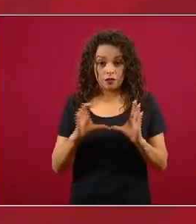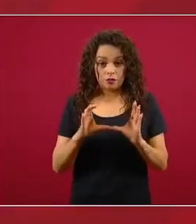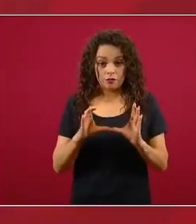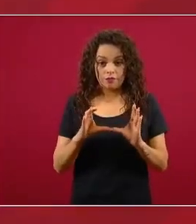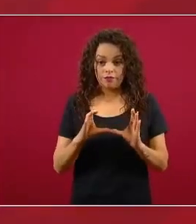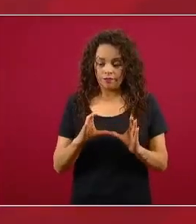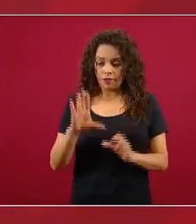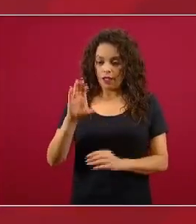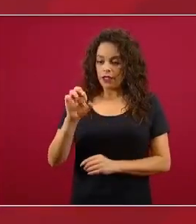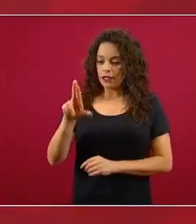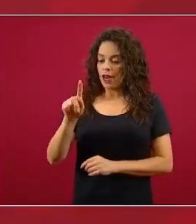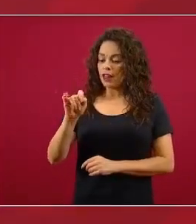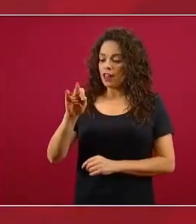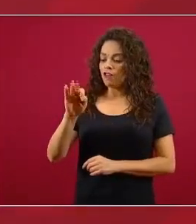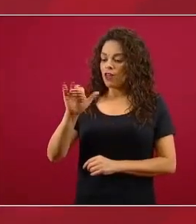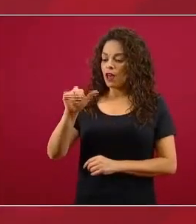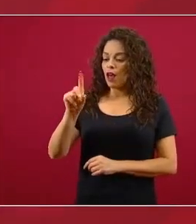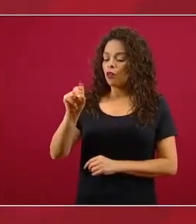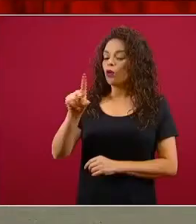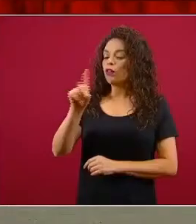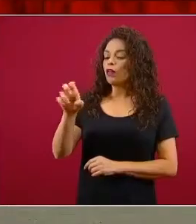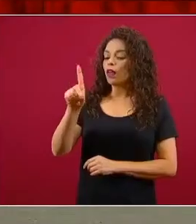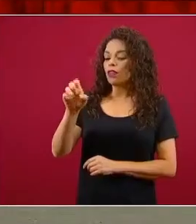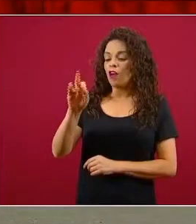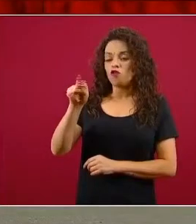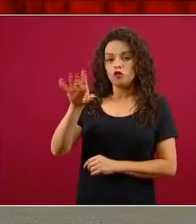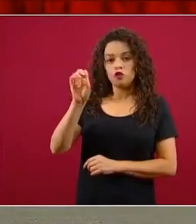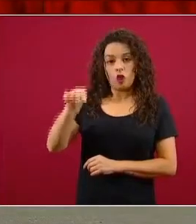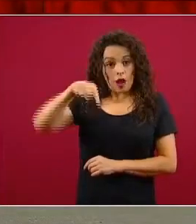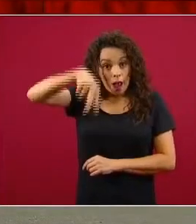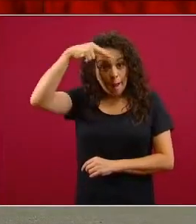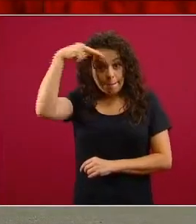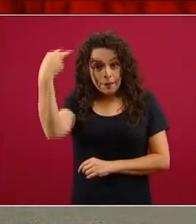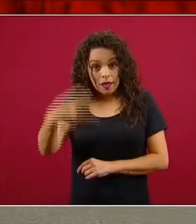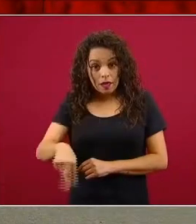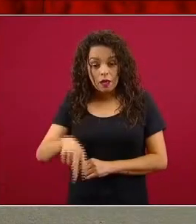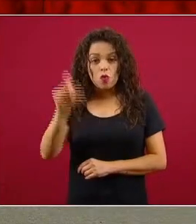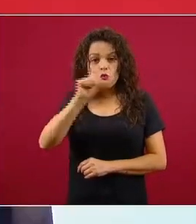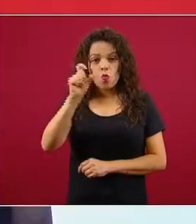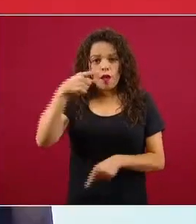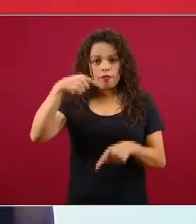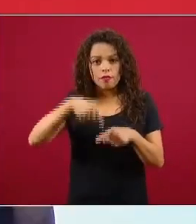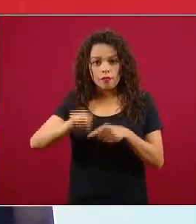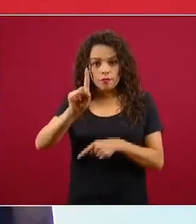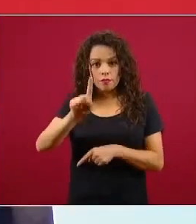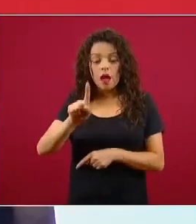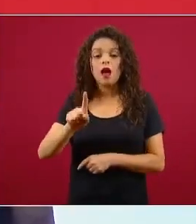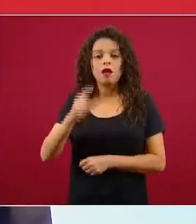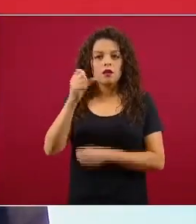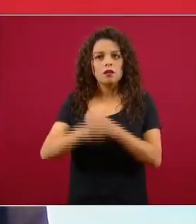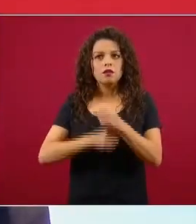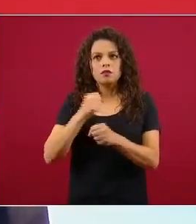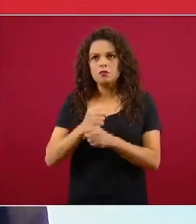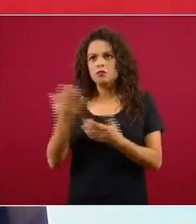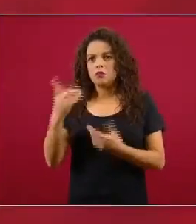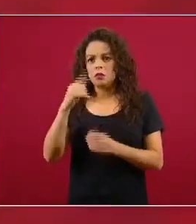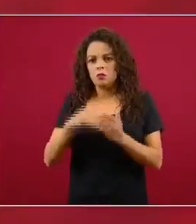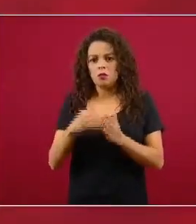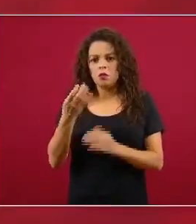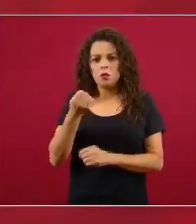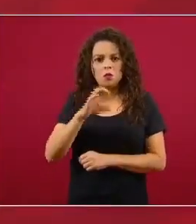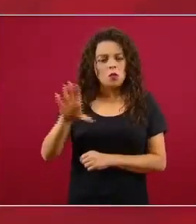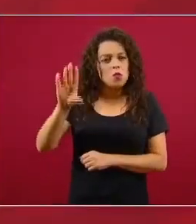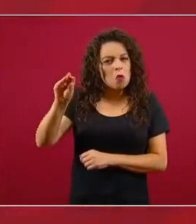Certificado de Defunción. Este fue establecido en México con un carácter nacional en los años 90. No más que eso, en los años